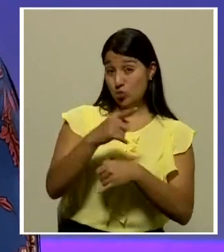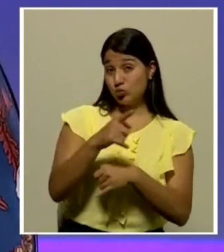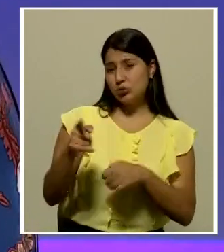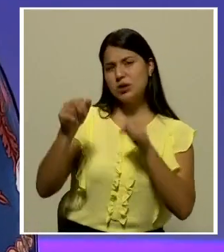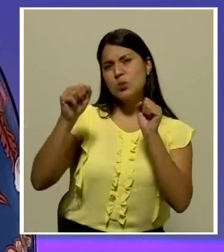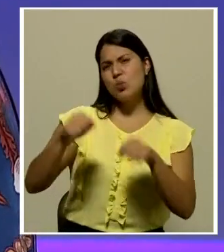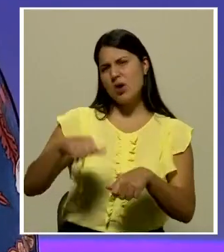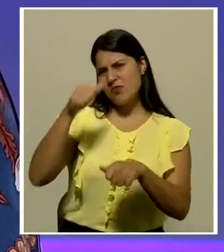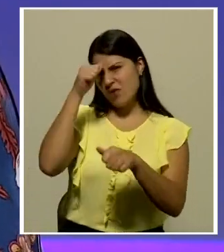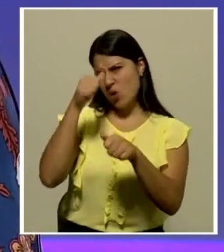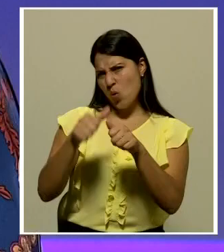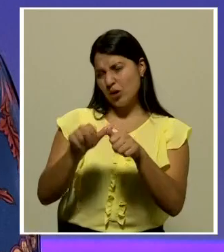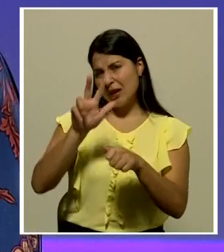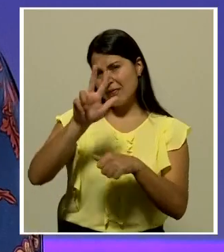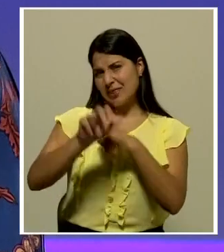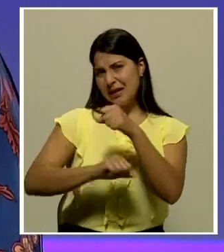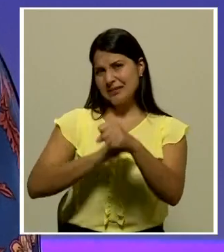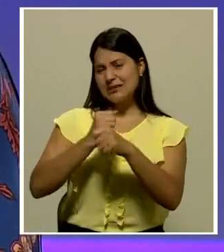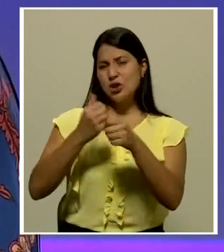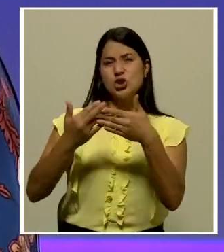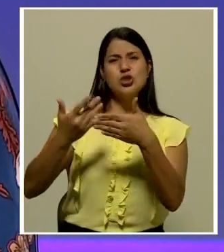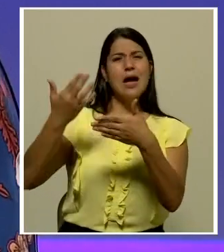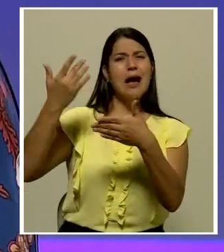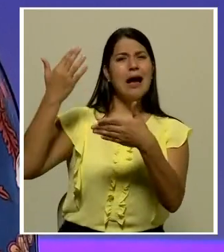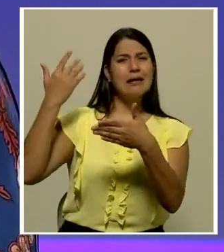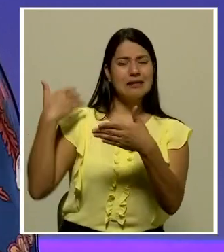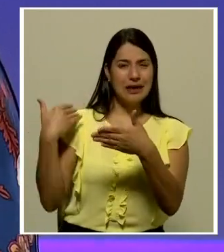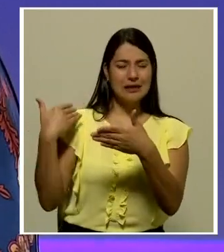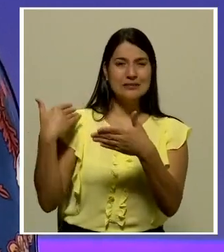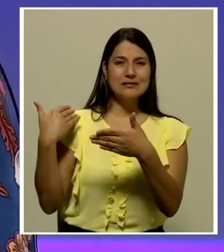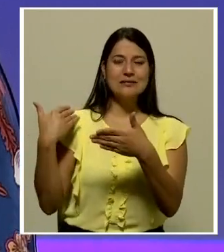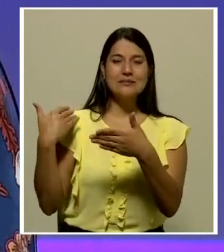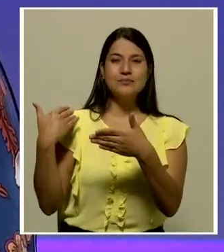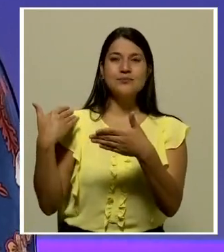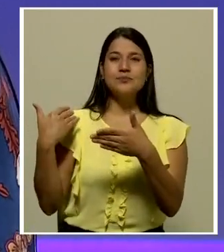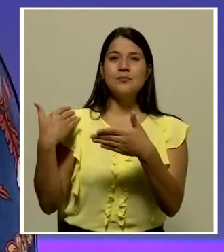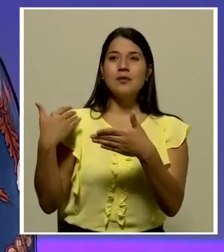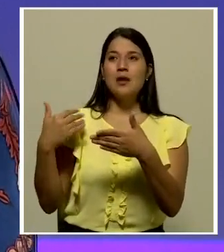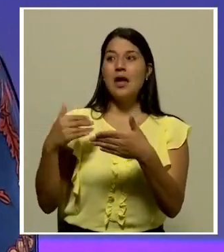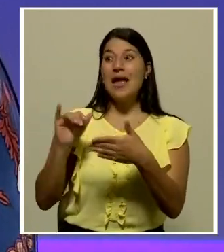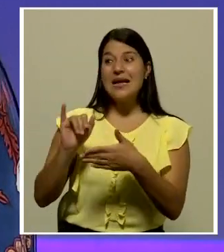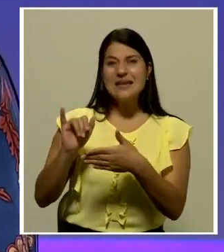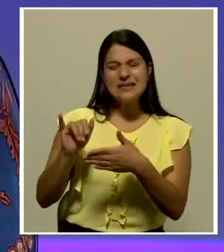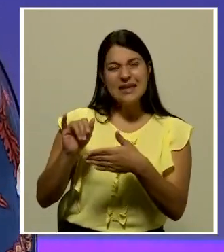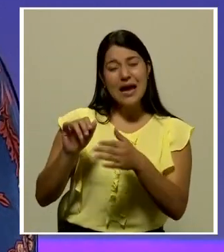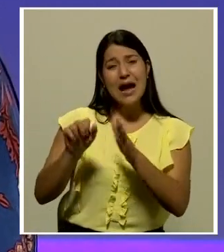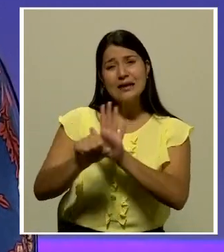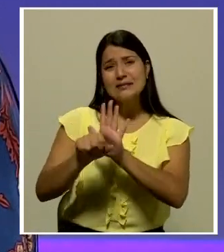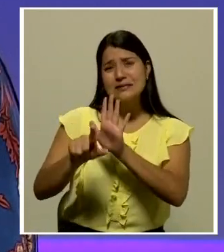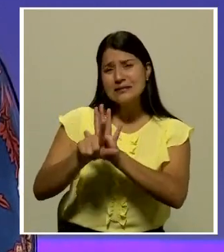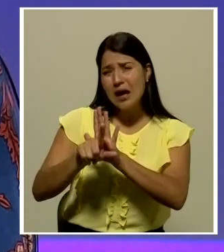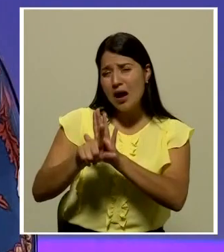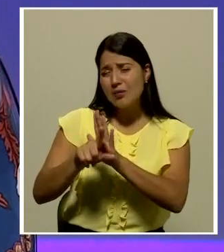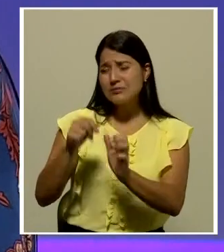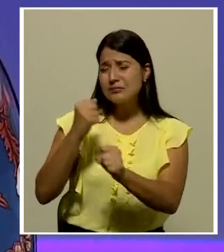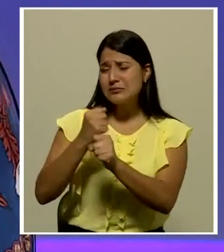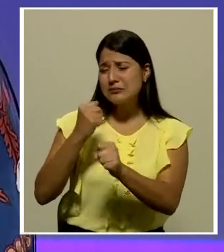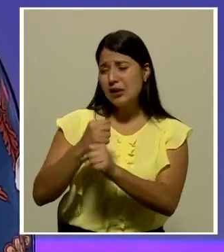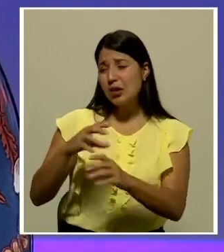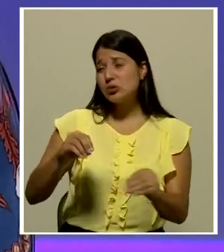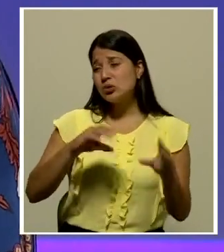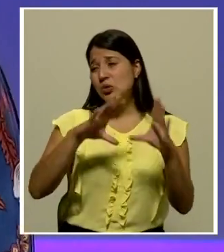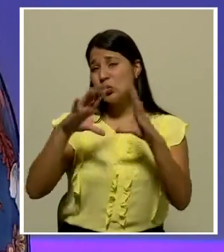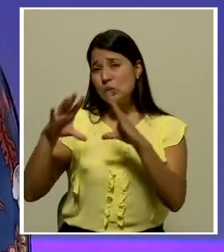pues ya casi 3 años en estas sesiones maratónicas de la Asamblea Legislativa donde desfilaron una serie de